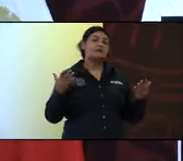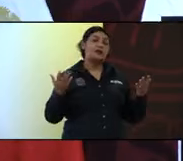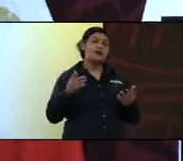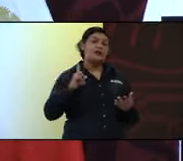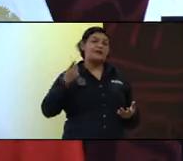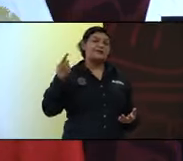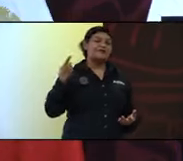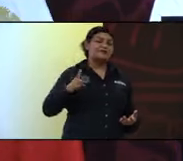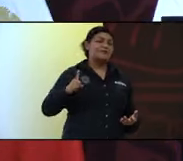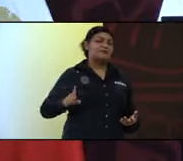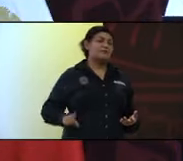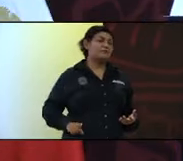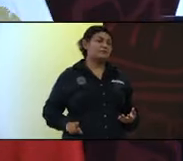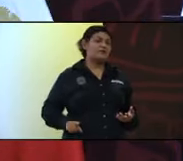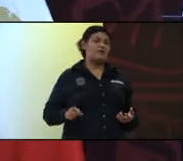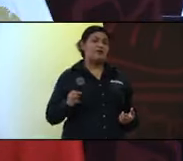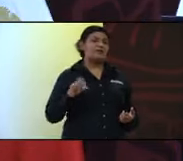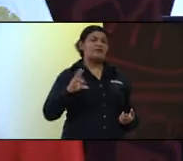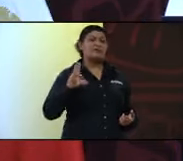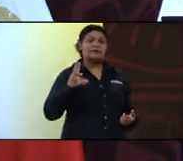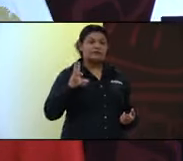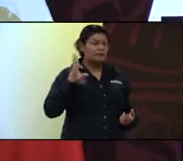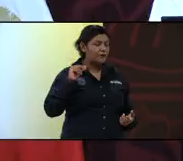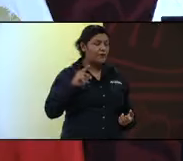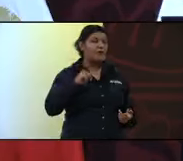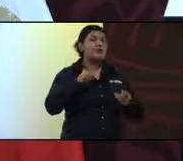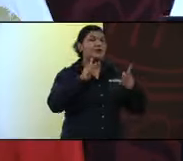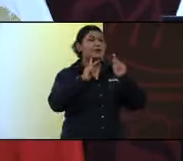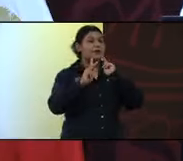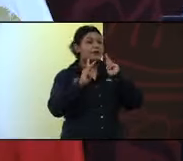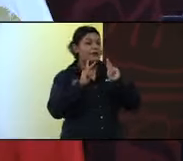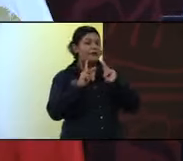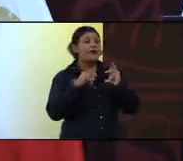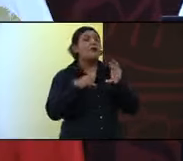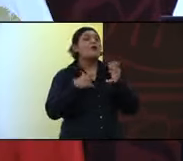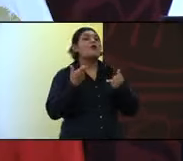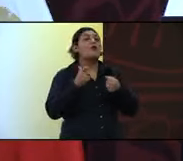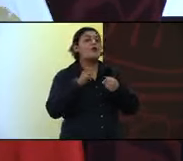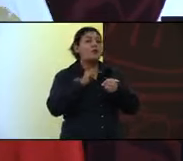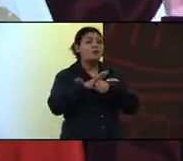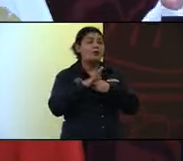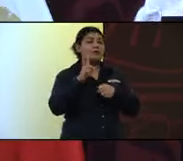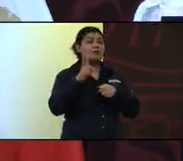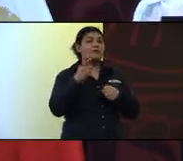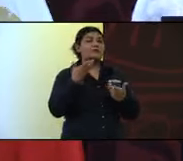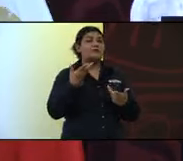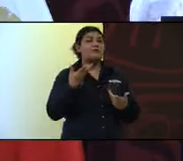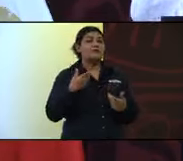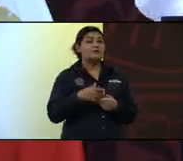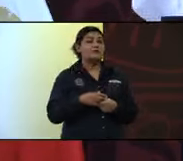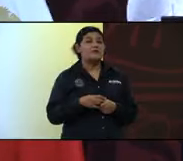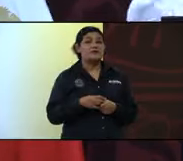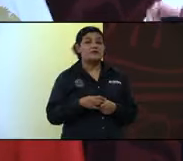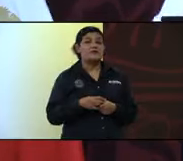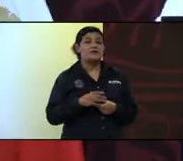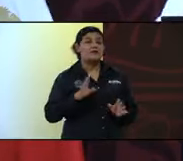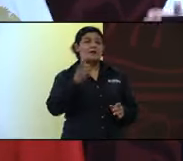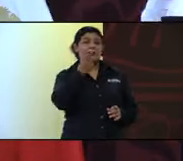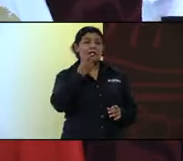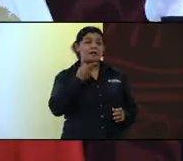de gobierno. Vamos a platicar con los ejidatarios, a ver cuál es su inquietud, ¿verdad? Y bueno, lástima que apenas me lo